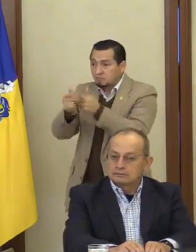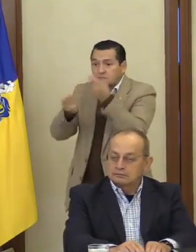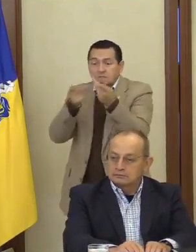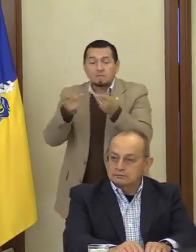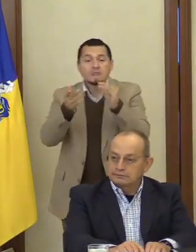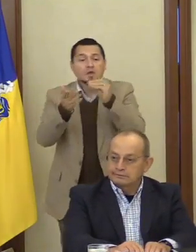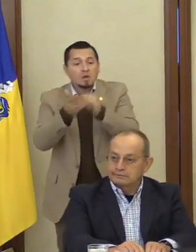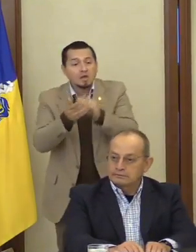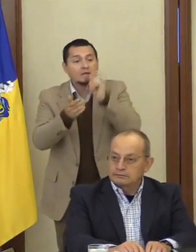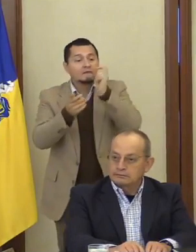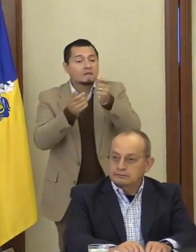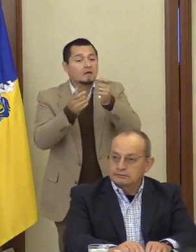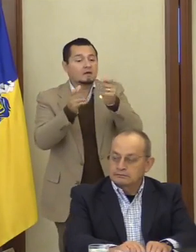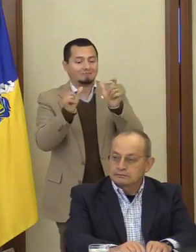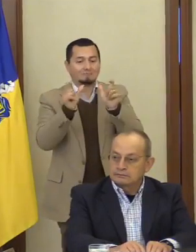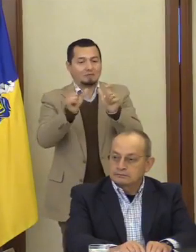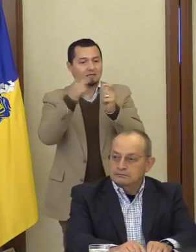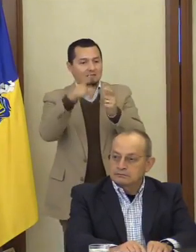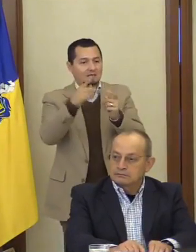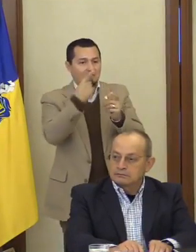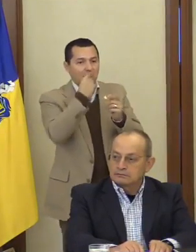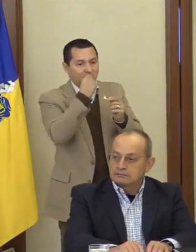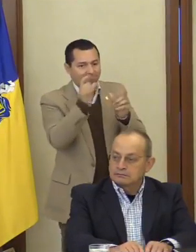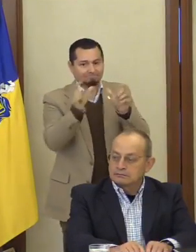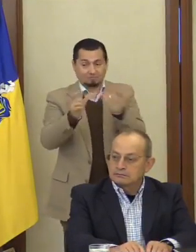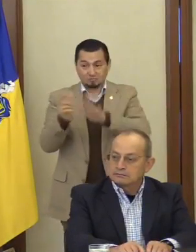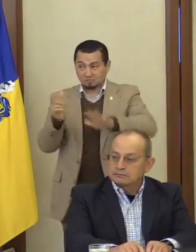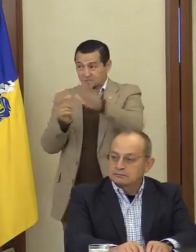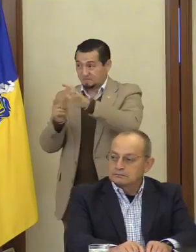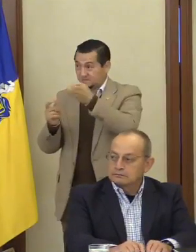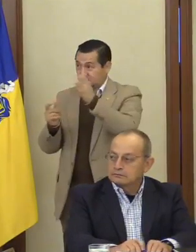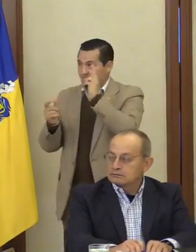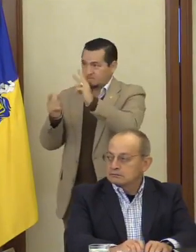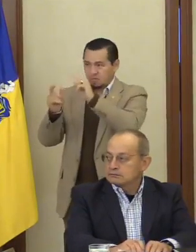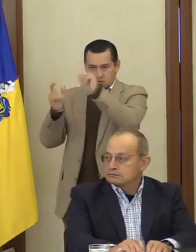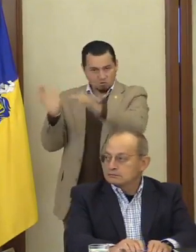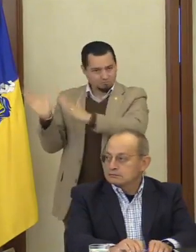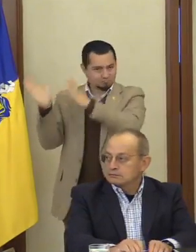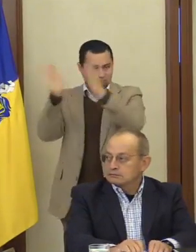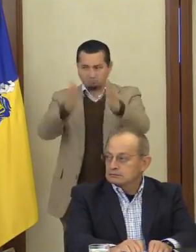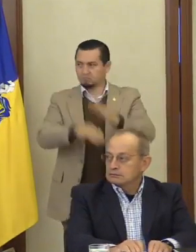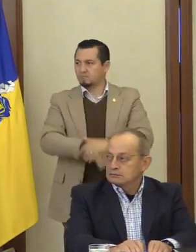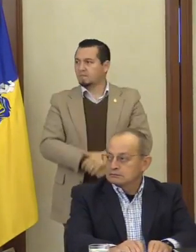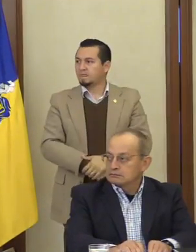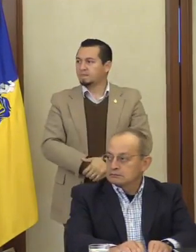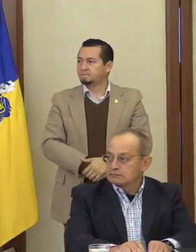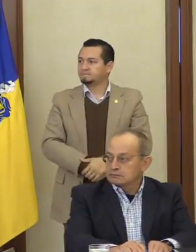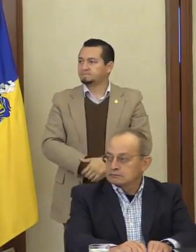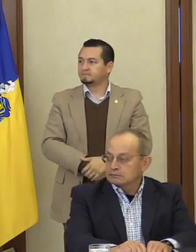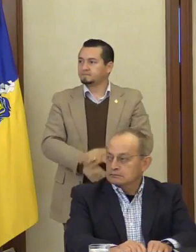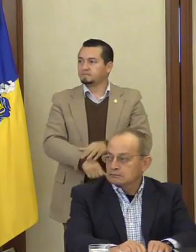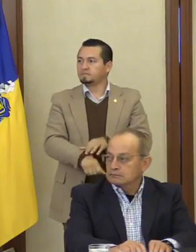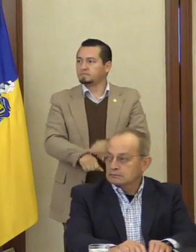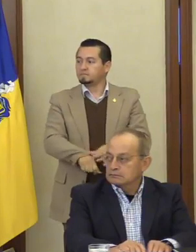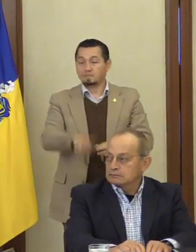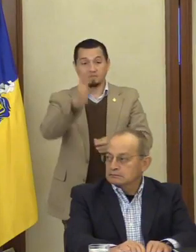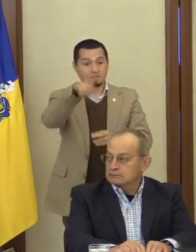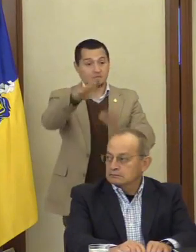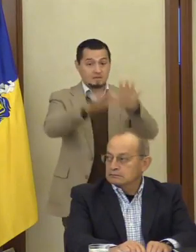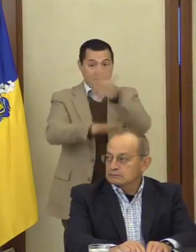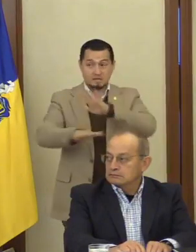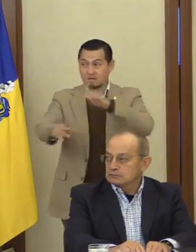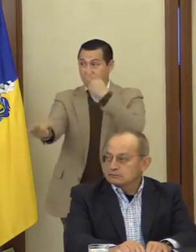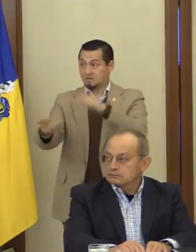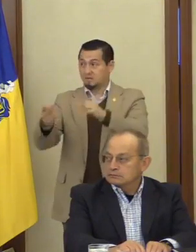de la política de seguridad. Esa cifra, si le damos a la siguiente, que también está de este lado en el caso del área